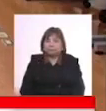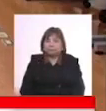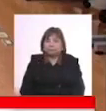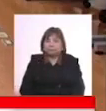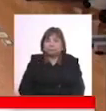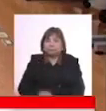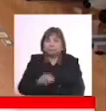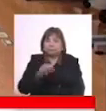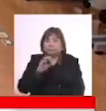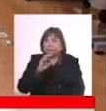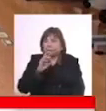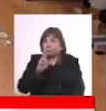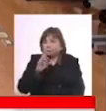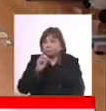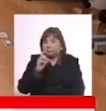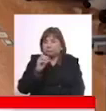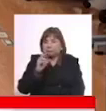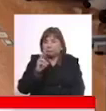Echeverría Rodríguez.